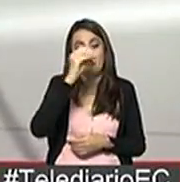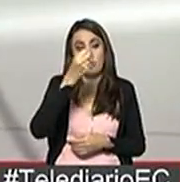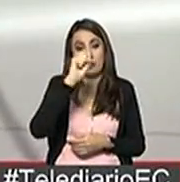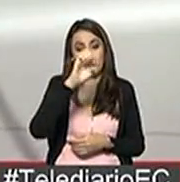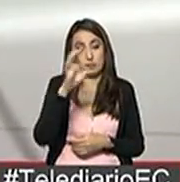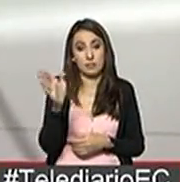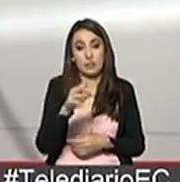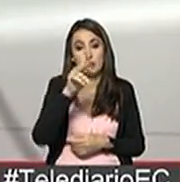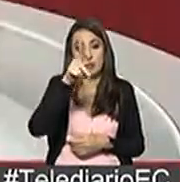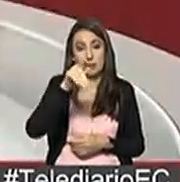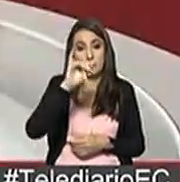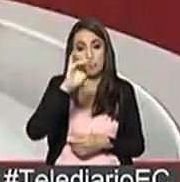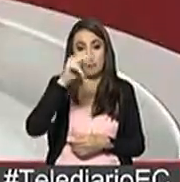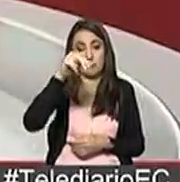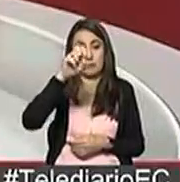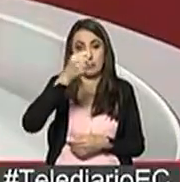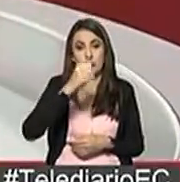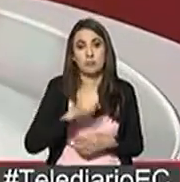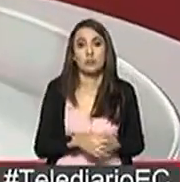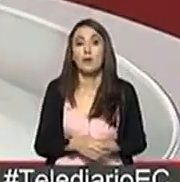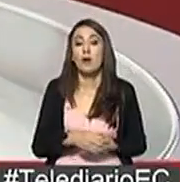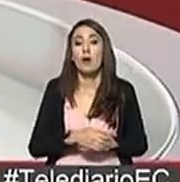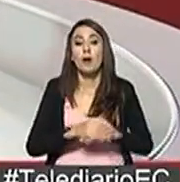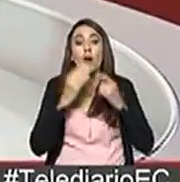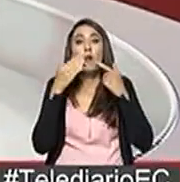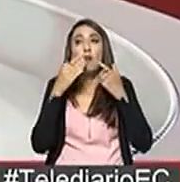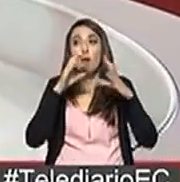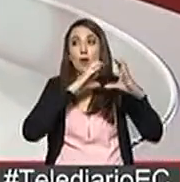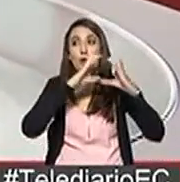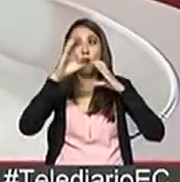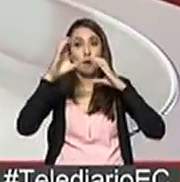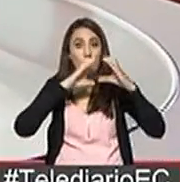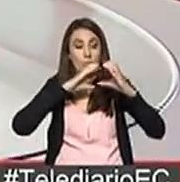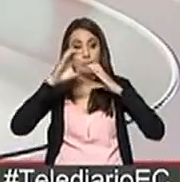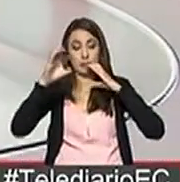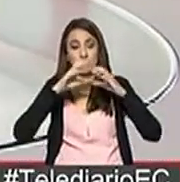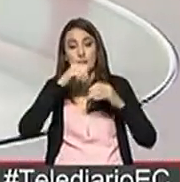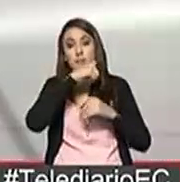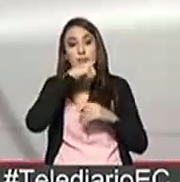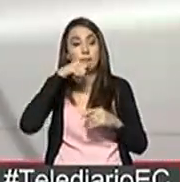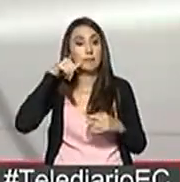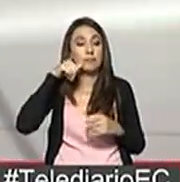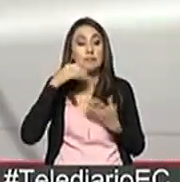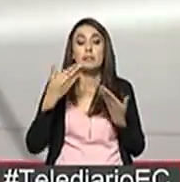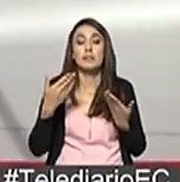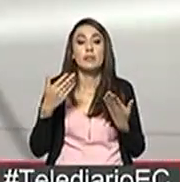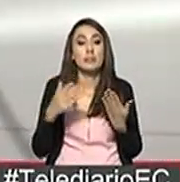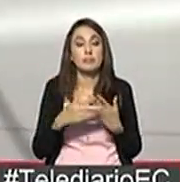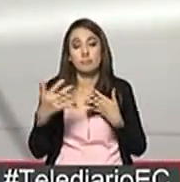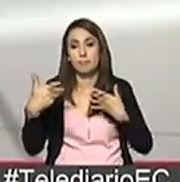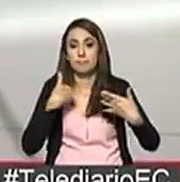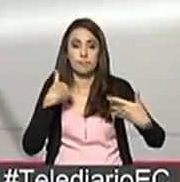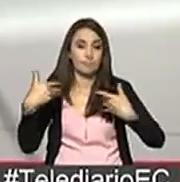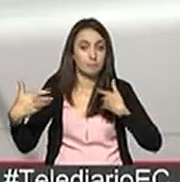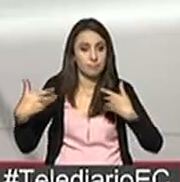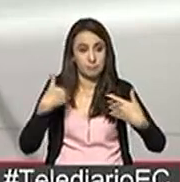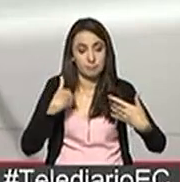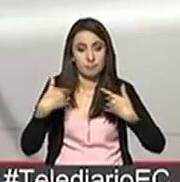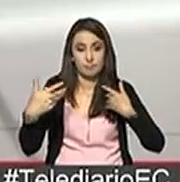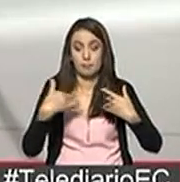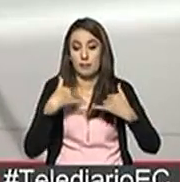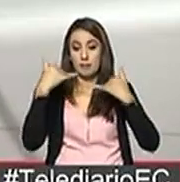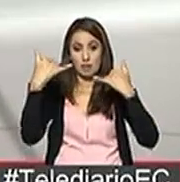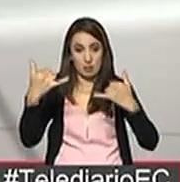la Asociación de Cervecería del Ecuador, con quien conversaremos en los próximos minutos sobre el impulso productivo para los cerveceros